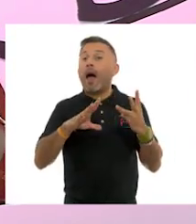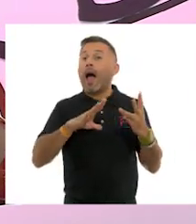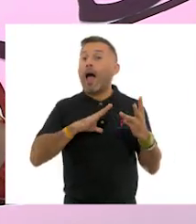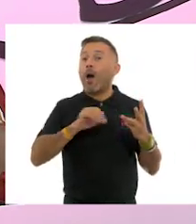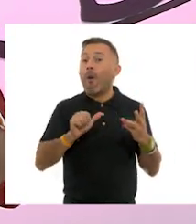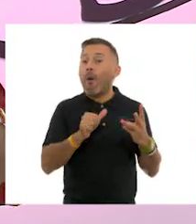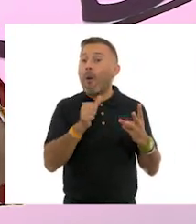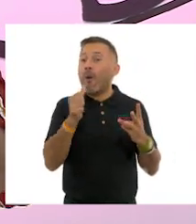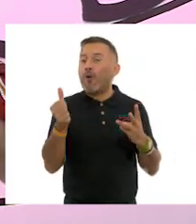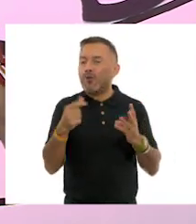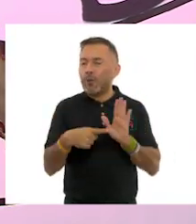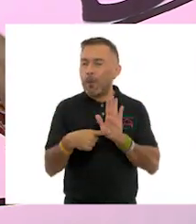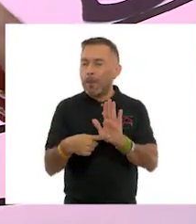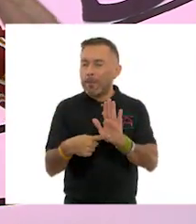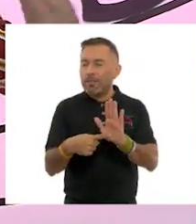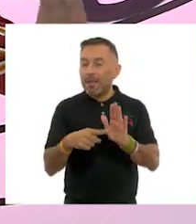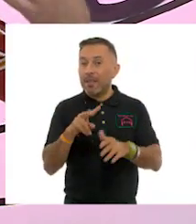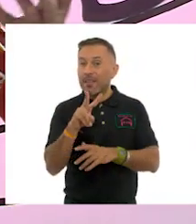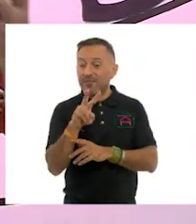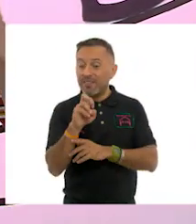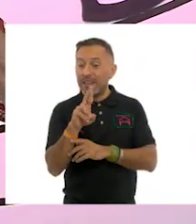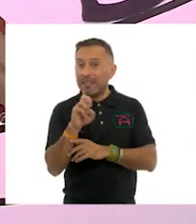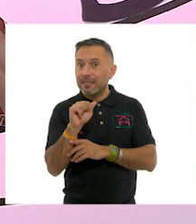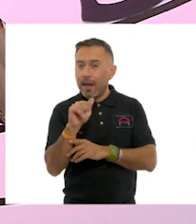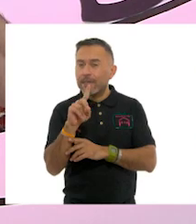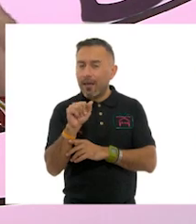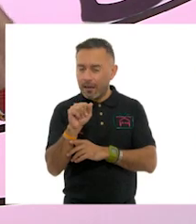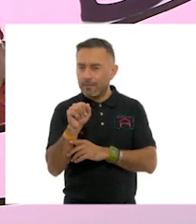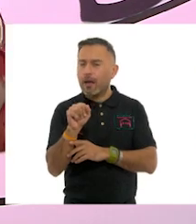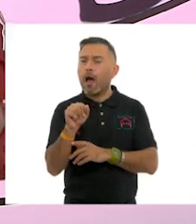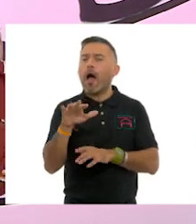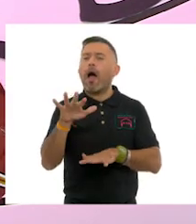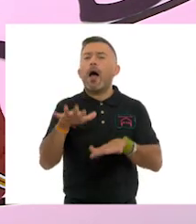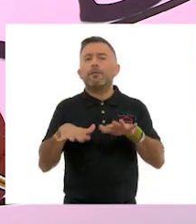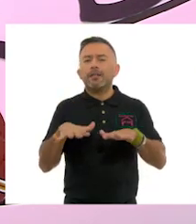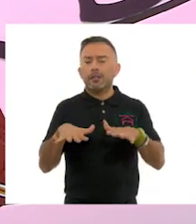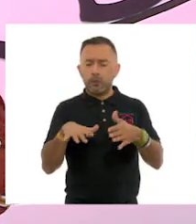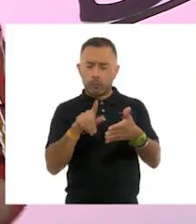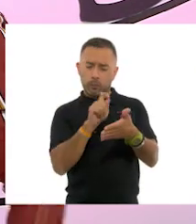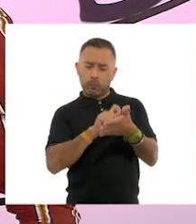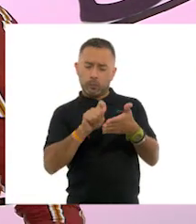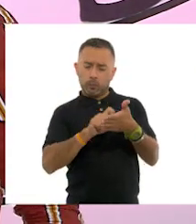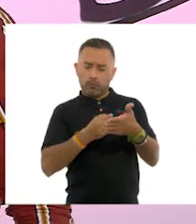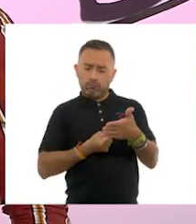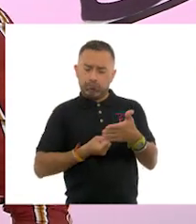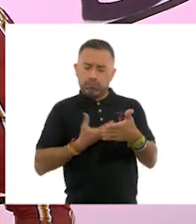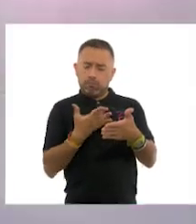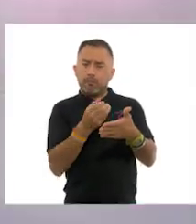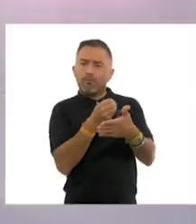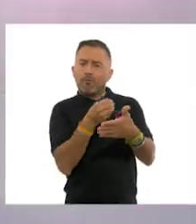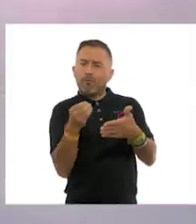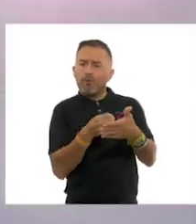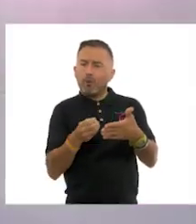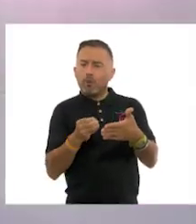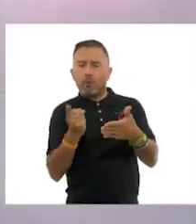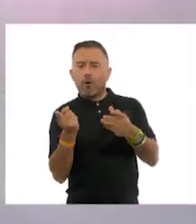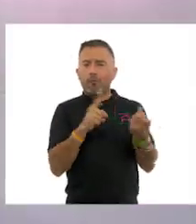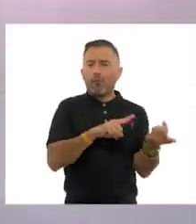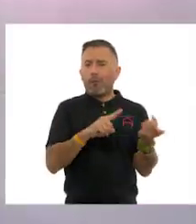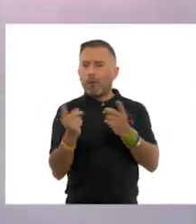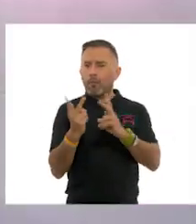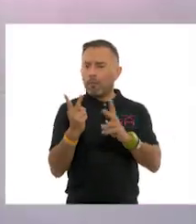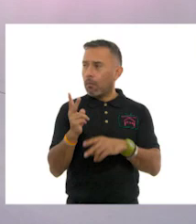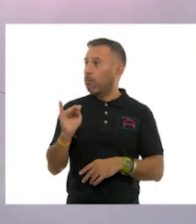la versada y muchas veces se ponen a decir un verso y responde otro. ¿No es así, Zenén? Así es, Rodrigo. Se